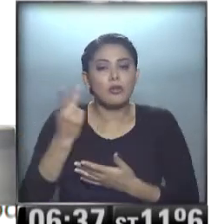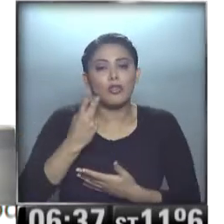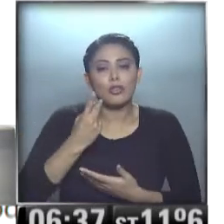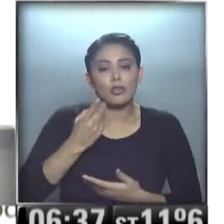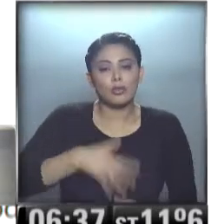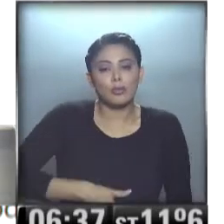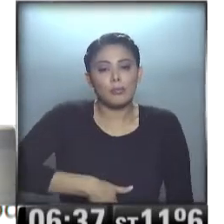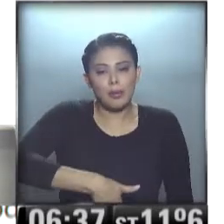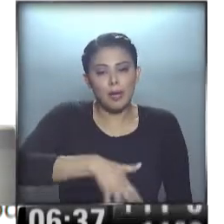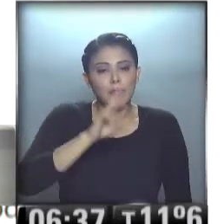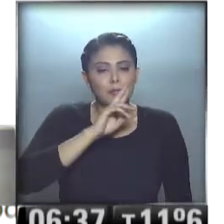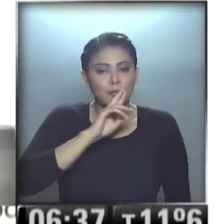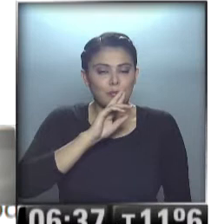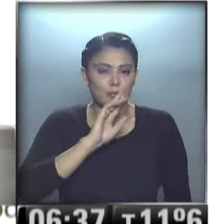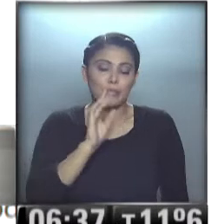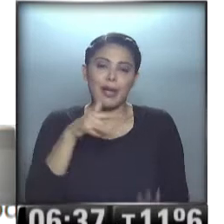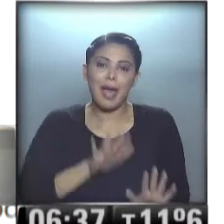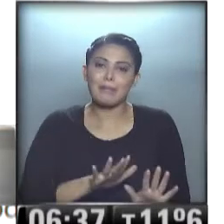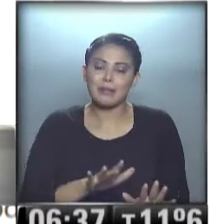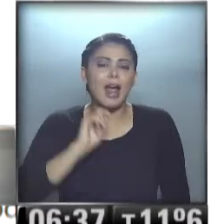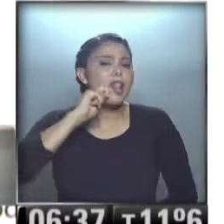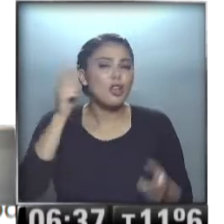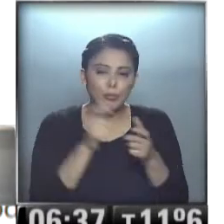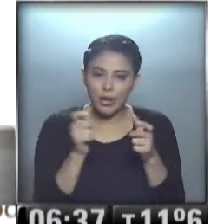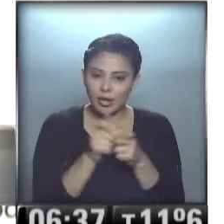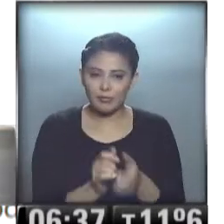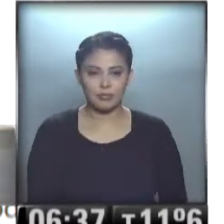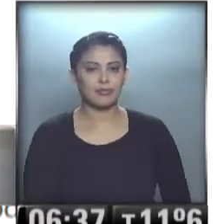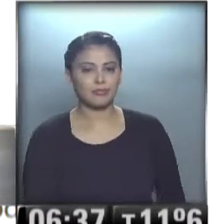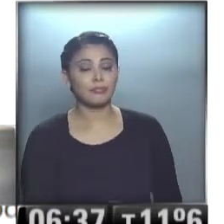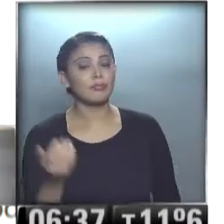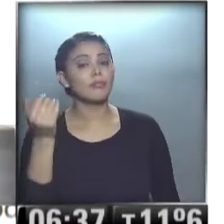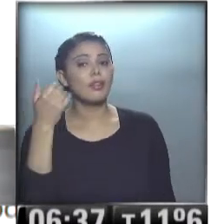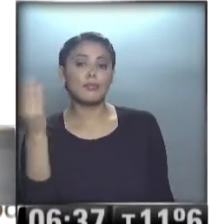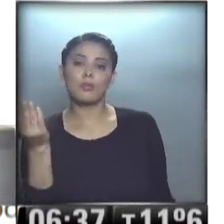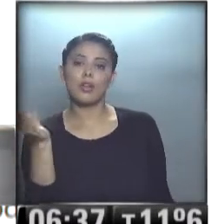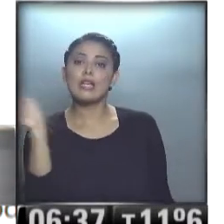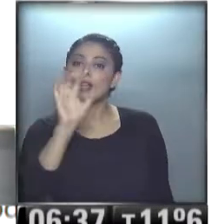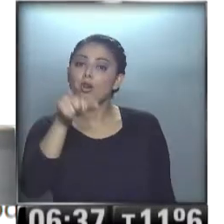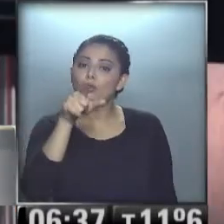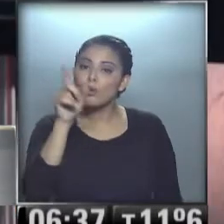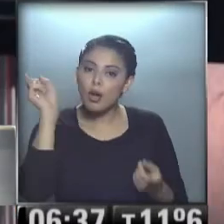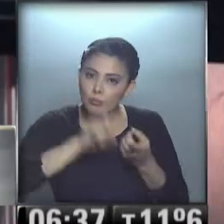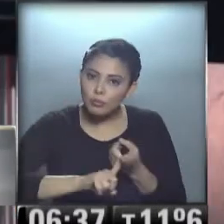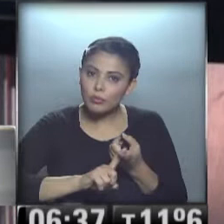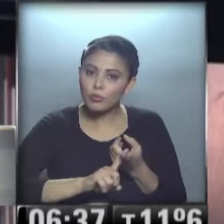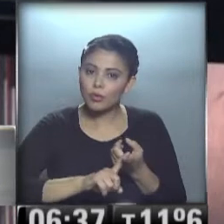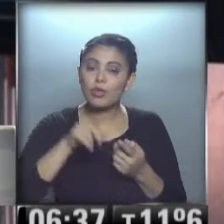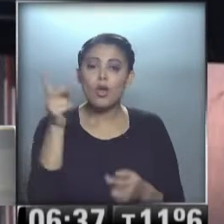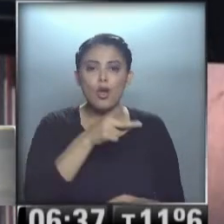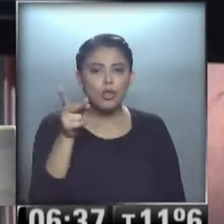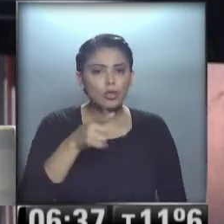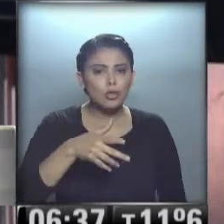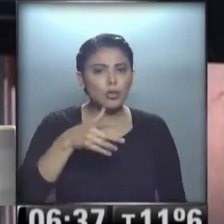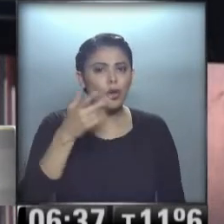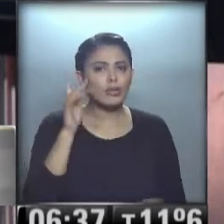nena hermosa. Muy lindo tu programa, dice Andrea. Andrea Sandoval, bueno, saludos a tu esposo. Y están esperando, pero